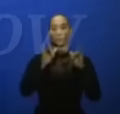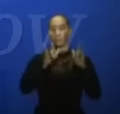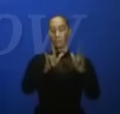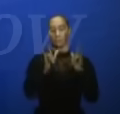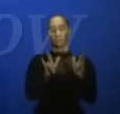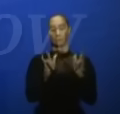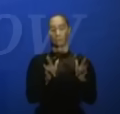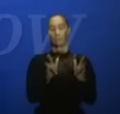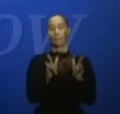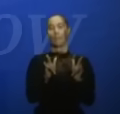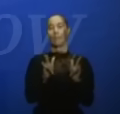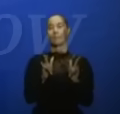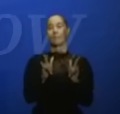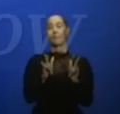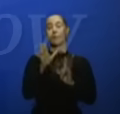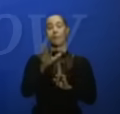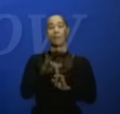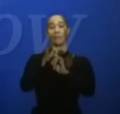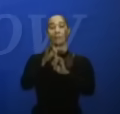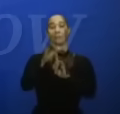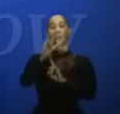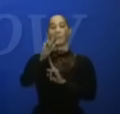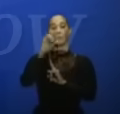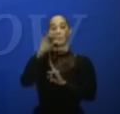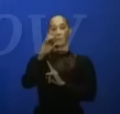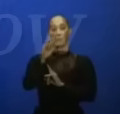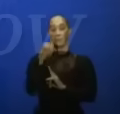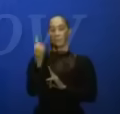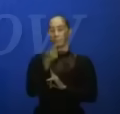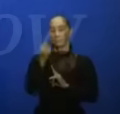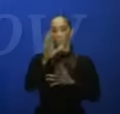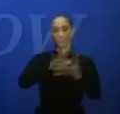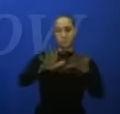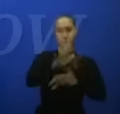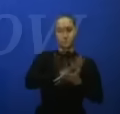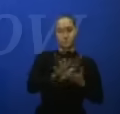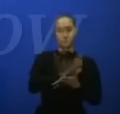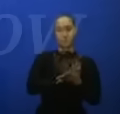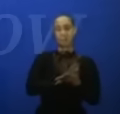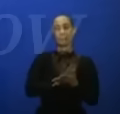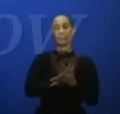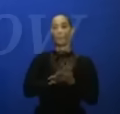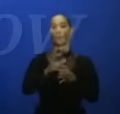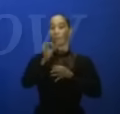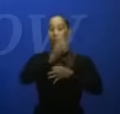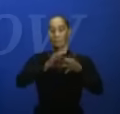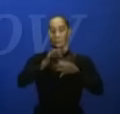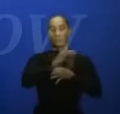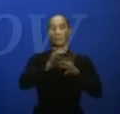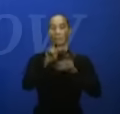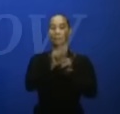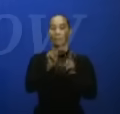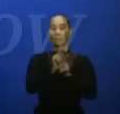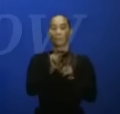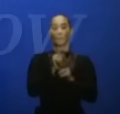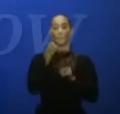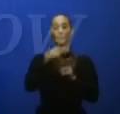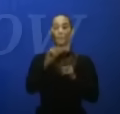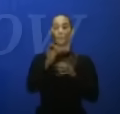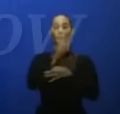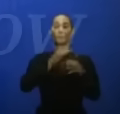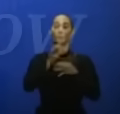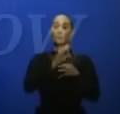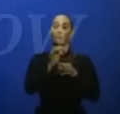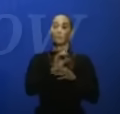Santiago, especialmente en Licey, que siempre ha habido esa situación. En San Francisco de Macorís también, pero en San